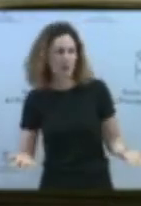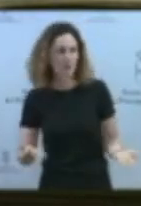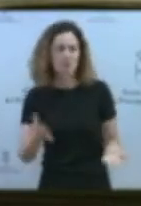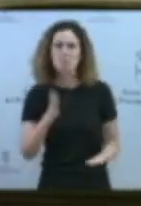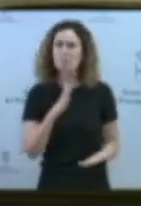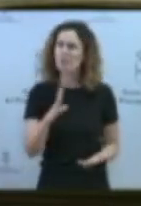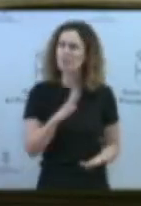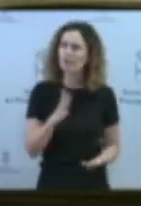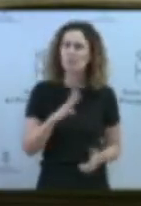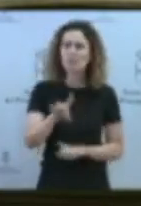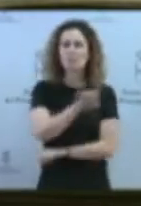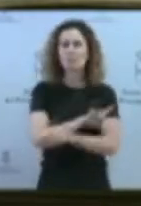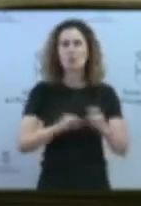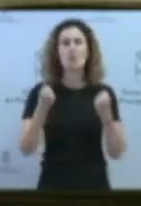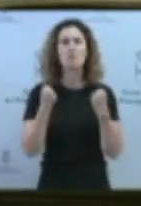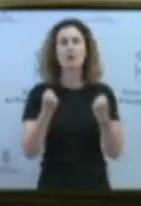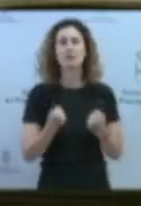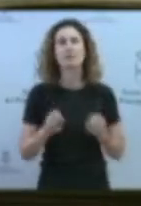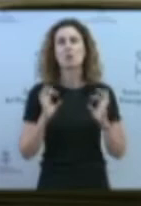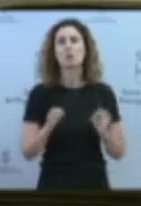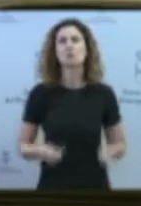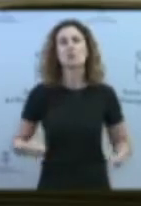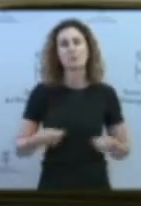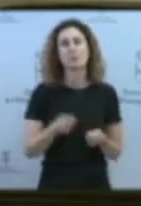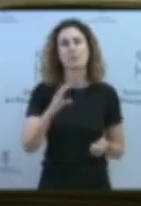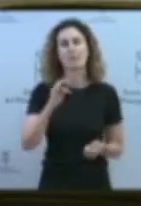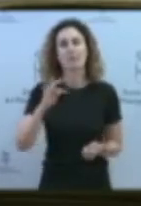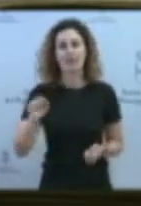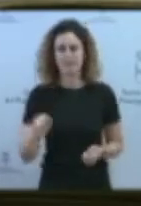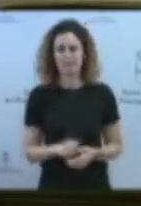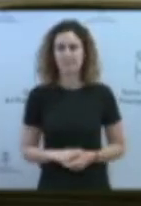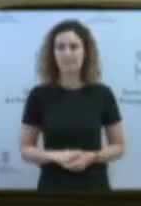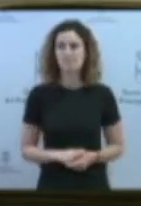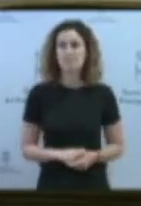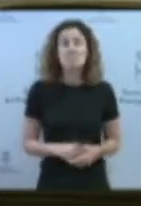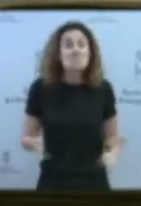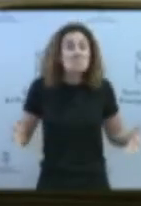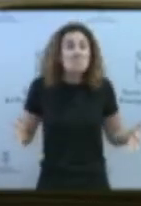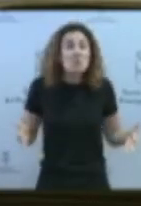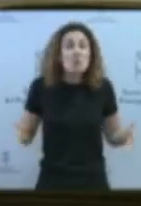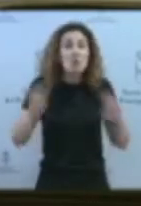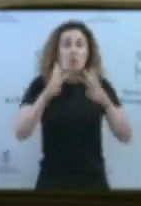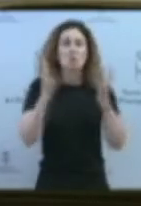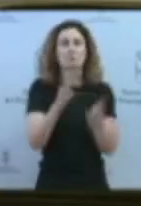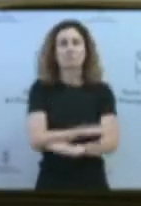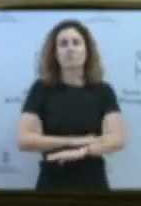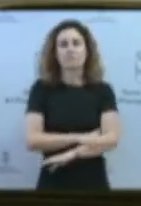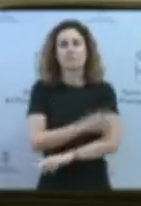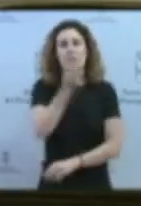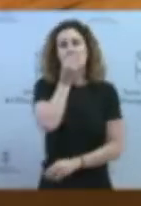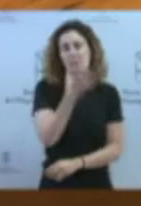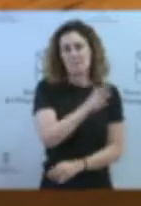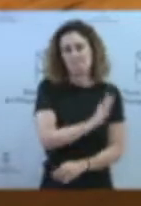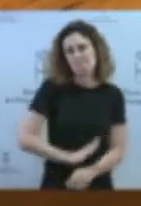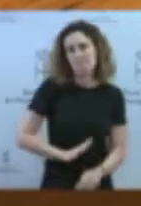de Transportes de Asturias. Yo no sé si el Consejo de Administración tendrá a bien hacer de oficio una investigación para saber y para conocer